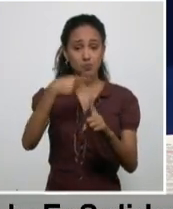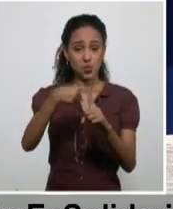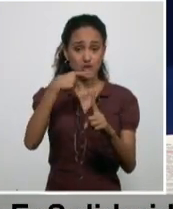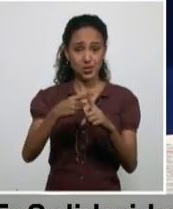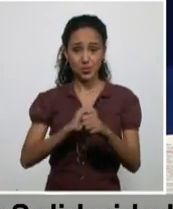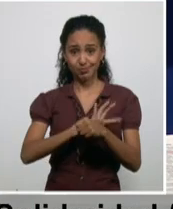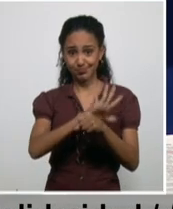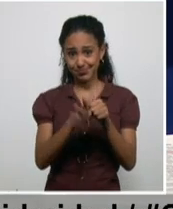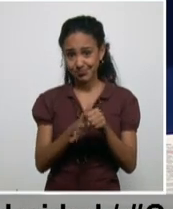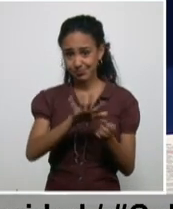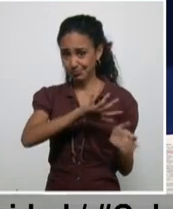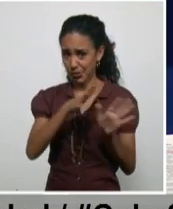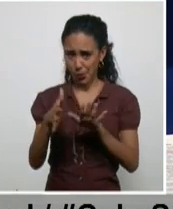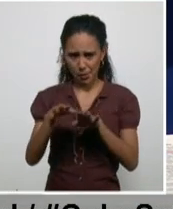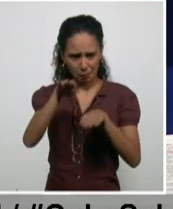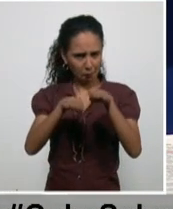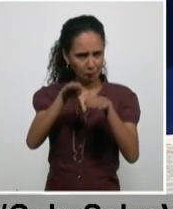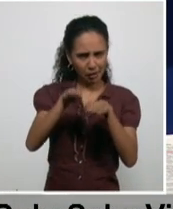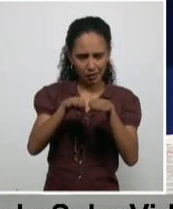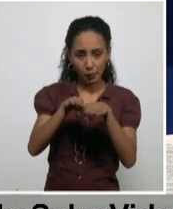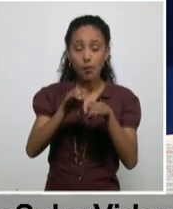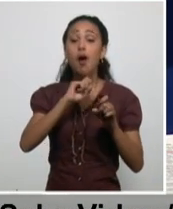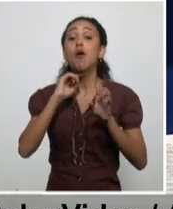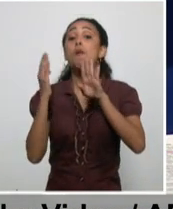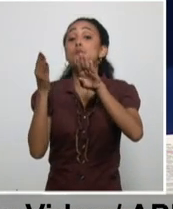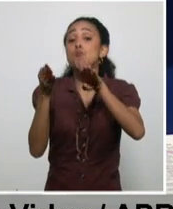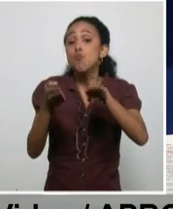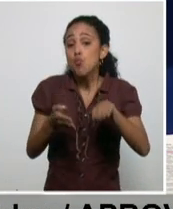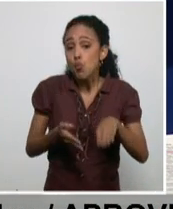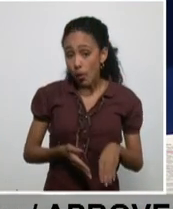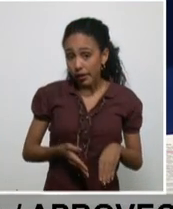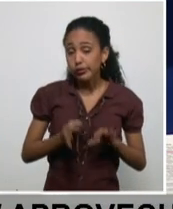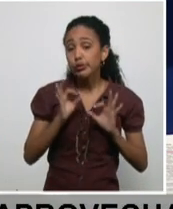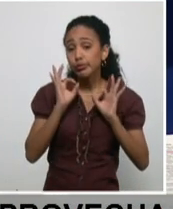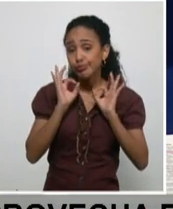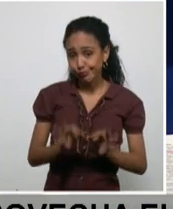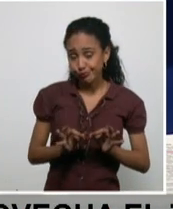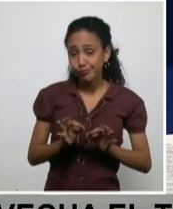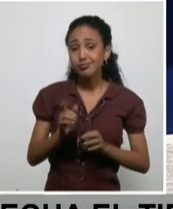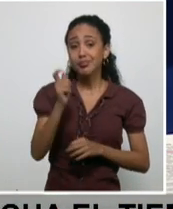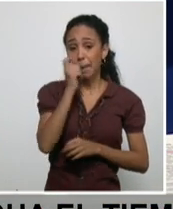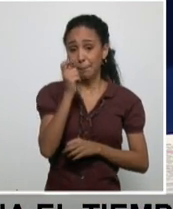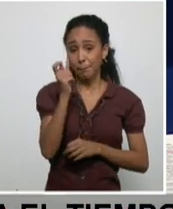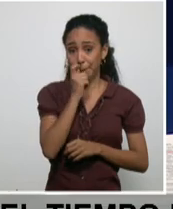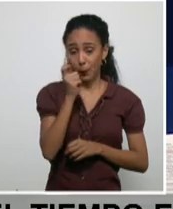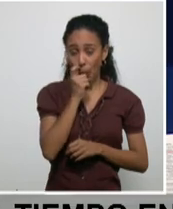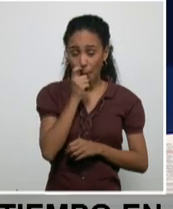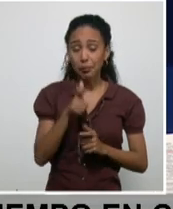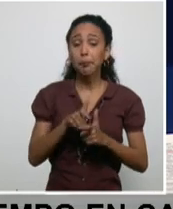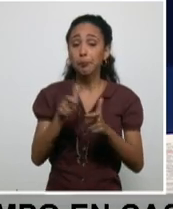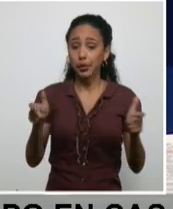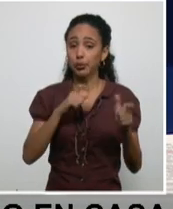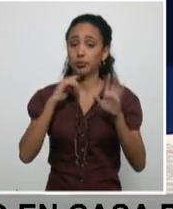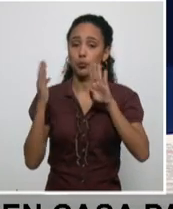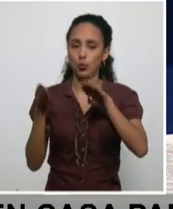menos pareo. En cuanto a los fallecidos, pues el sexo masculino tiene un porciento un tanto